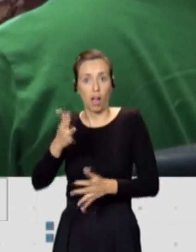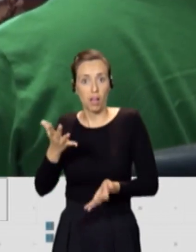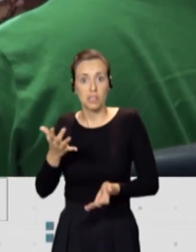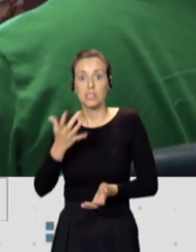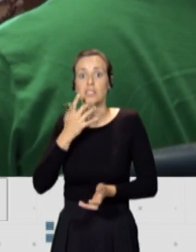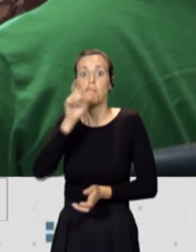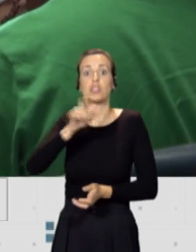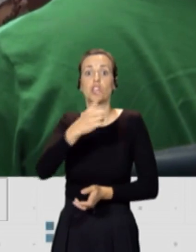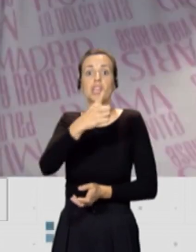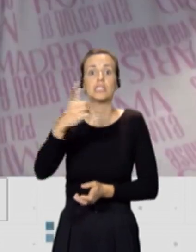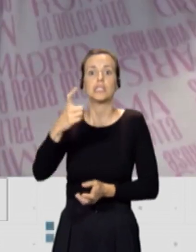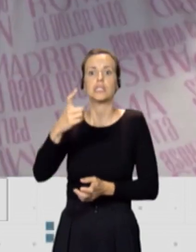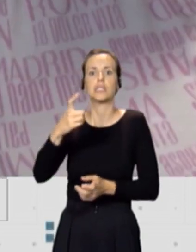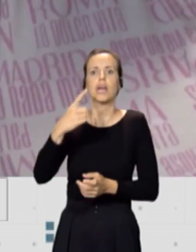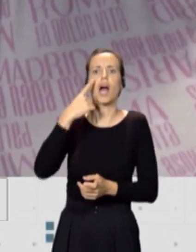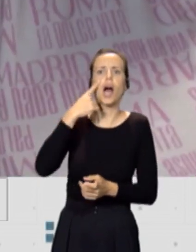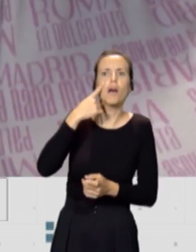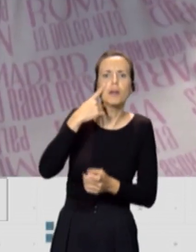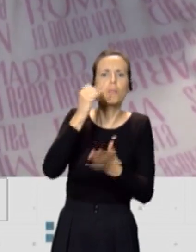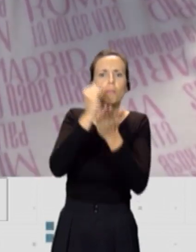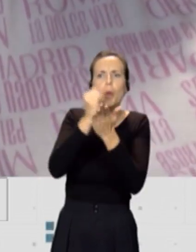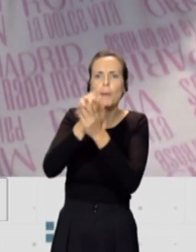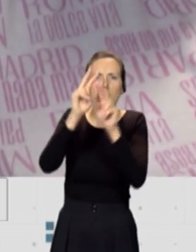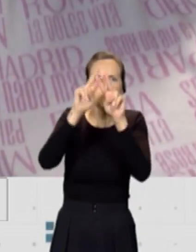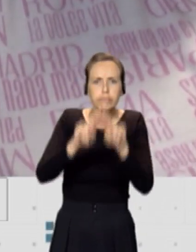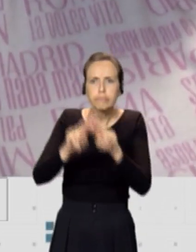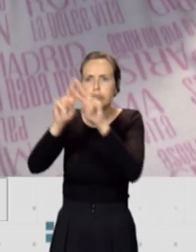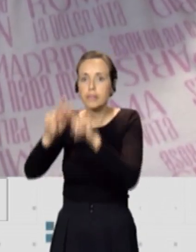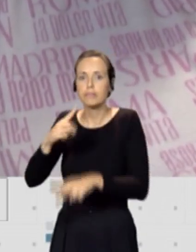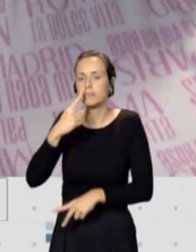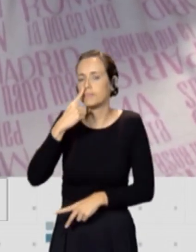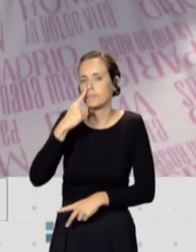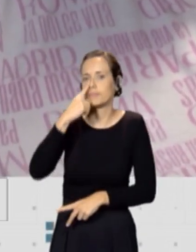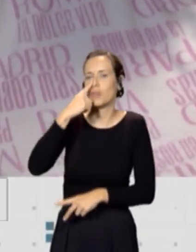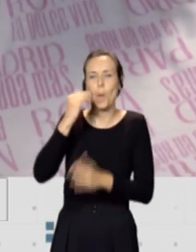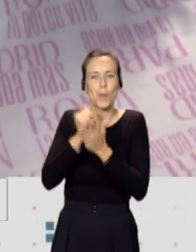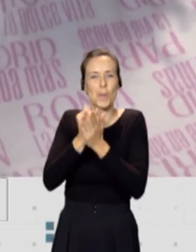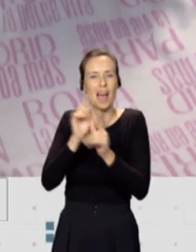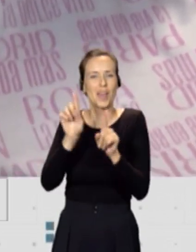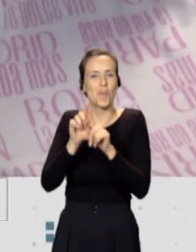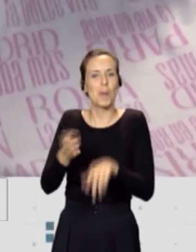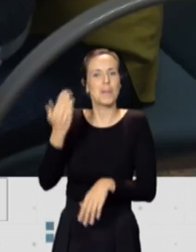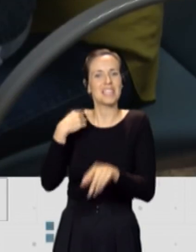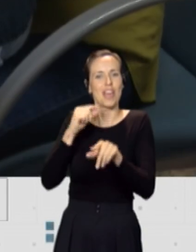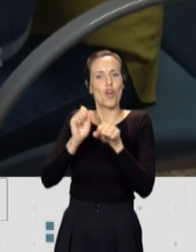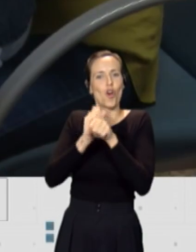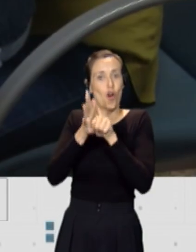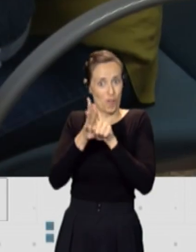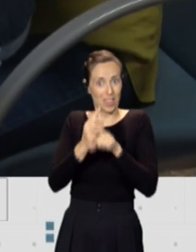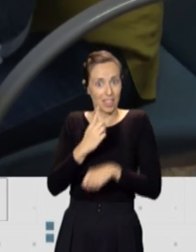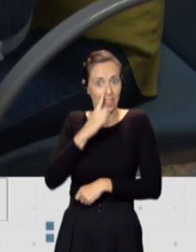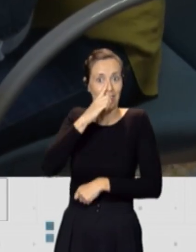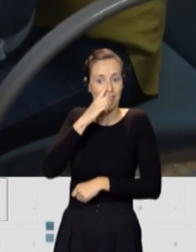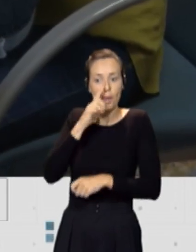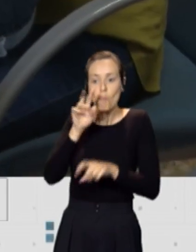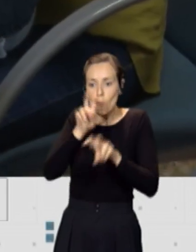a 100 personas y le cultivamos, le hacemos un hisopado ahí de la nasofaringe como el que nos hacíamos para COVID y le buscamos meningococo, en